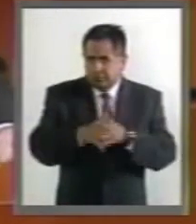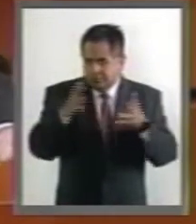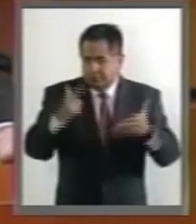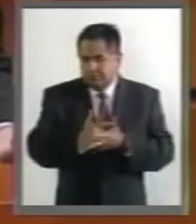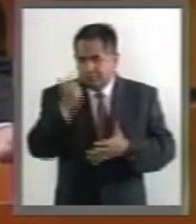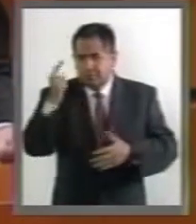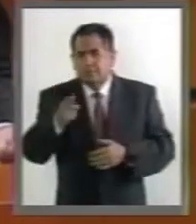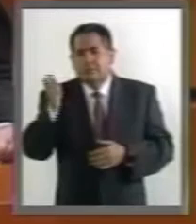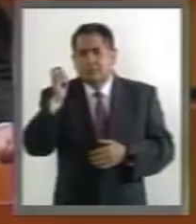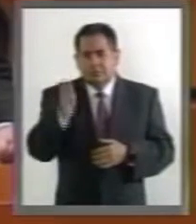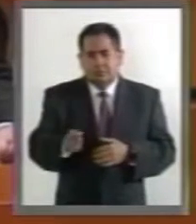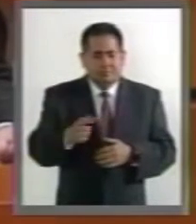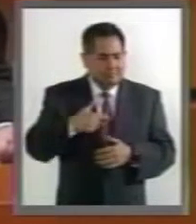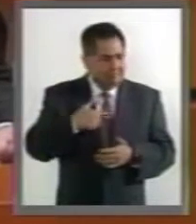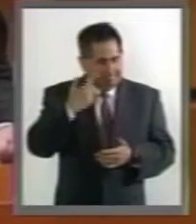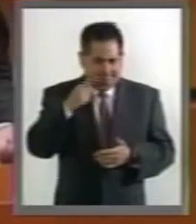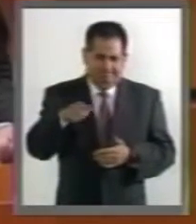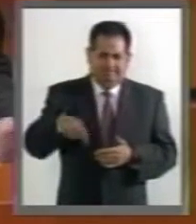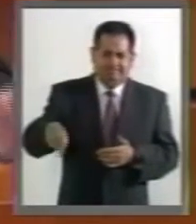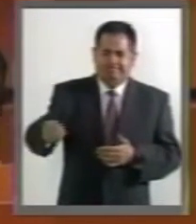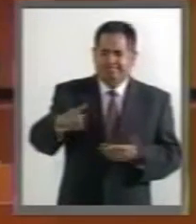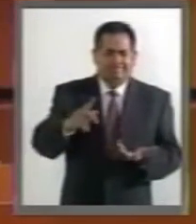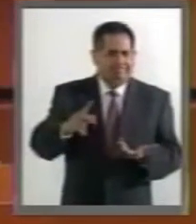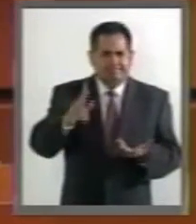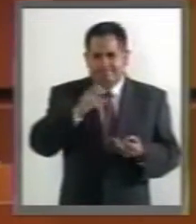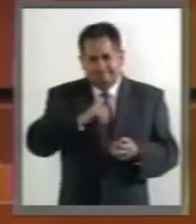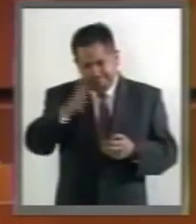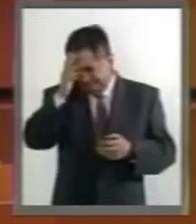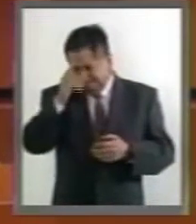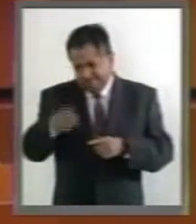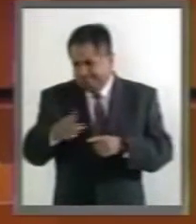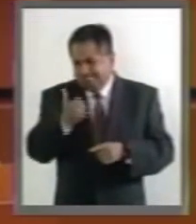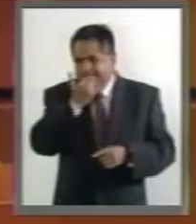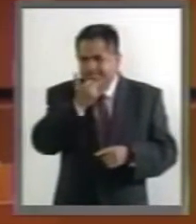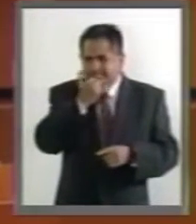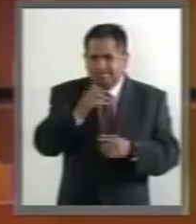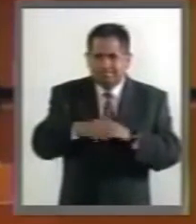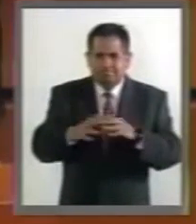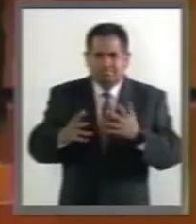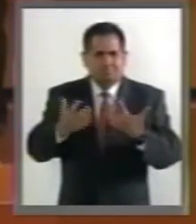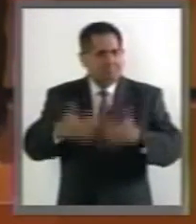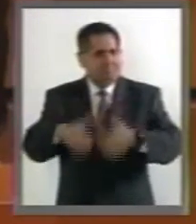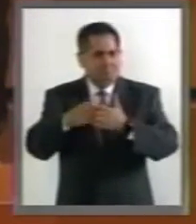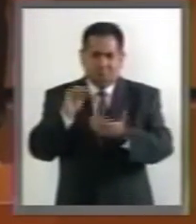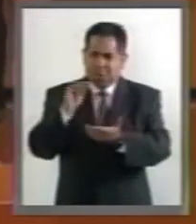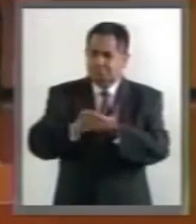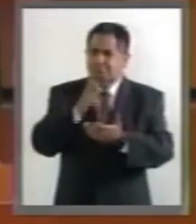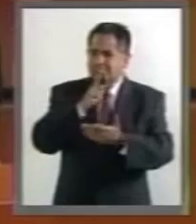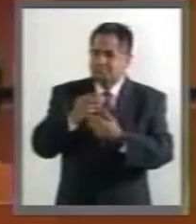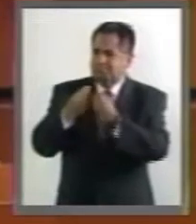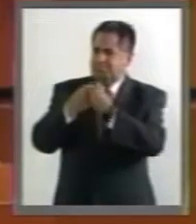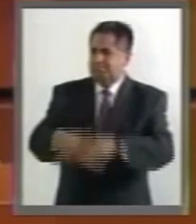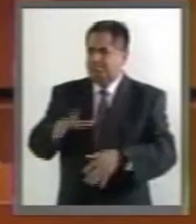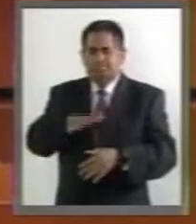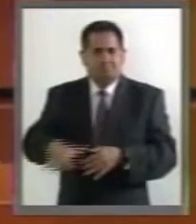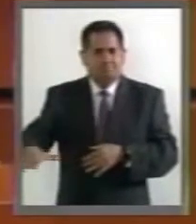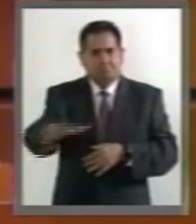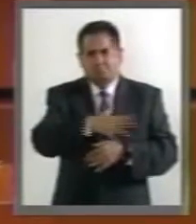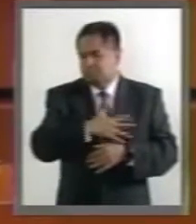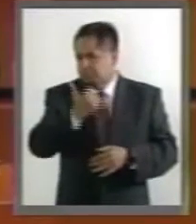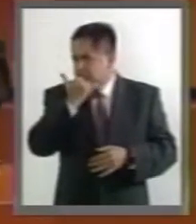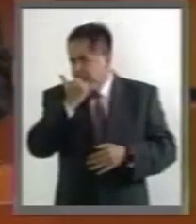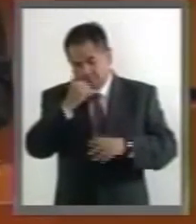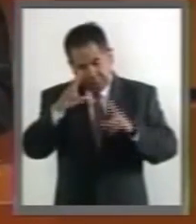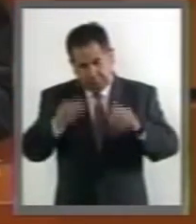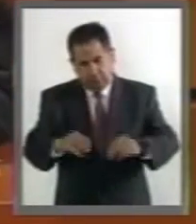representa la cara indeseable y perjudicial de la industria petrolera. Como